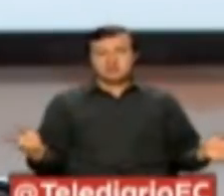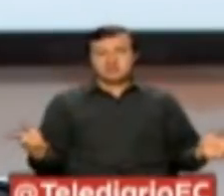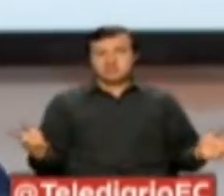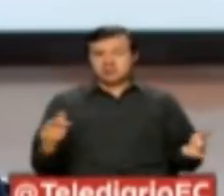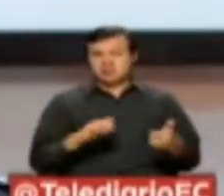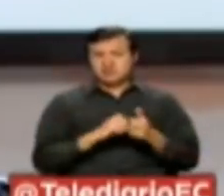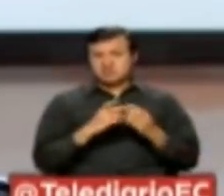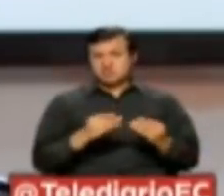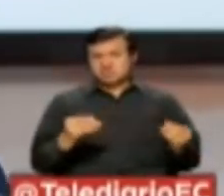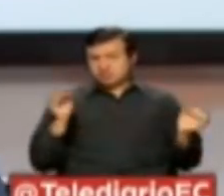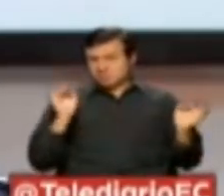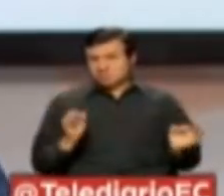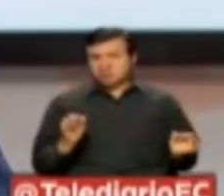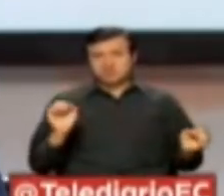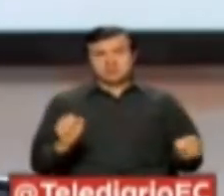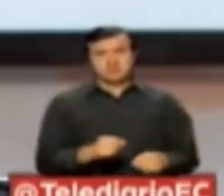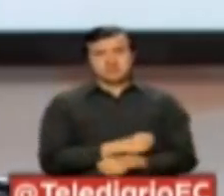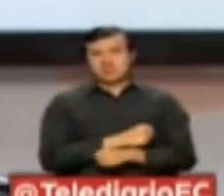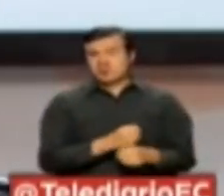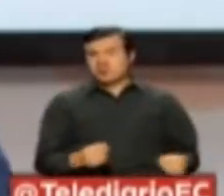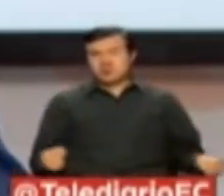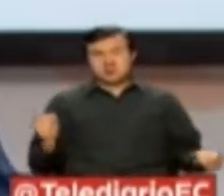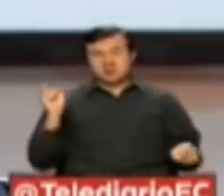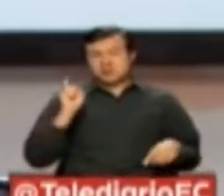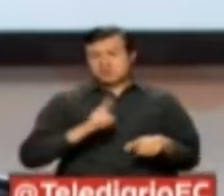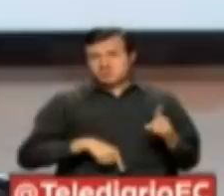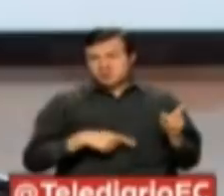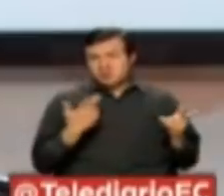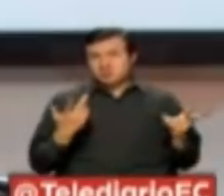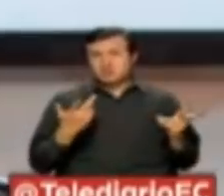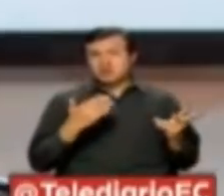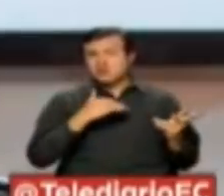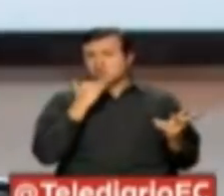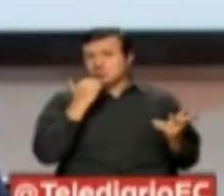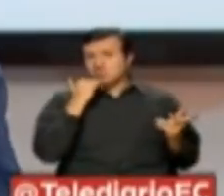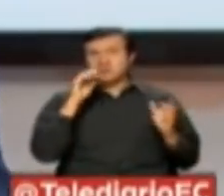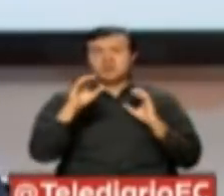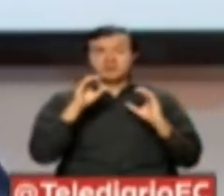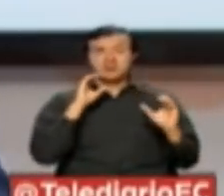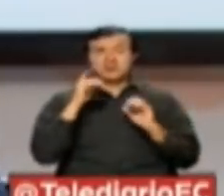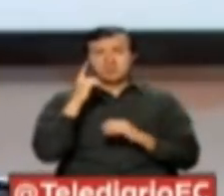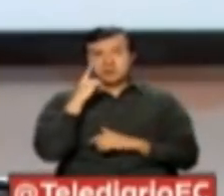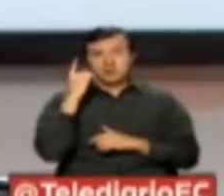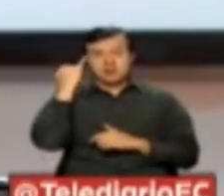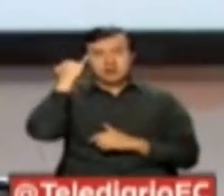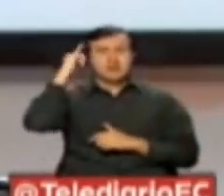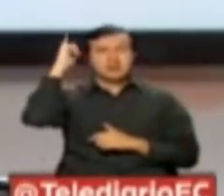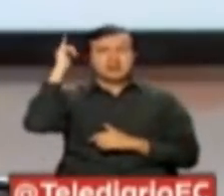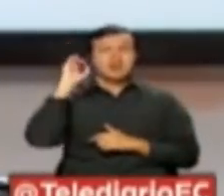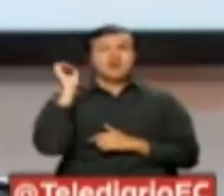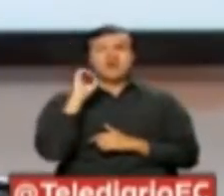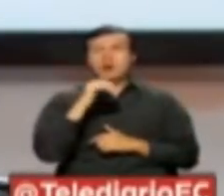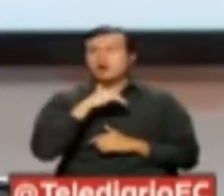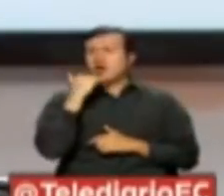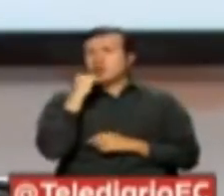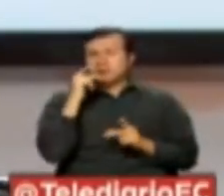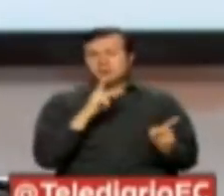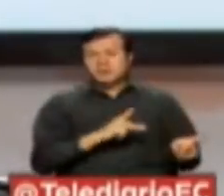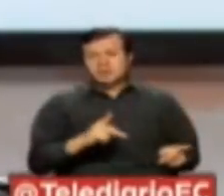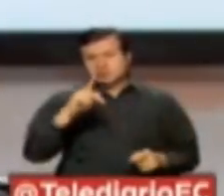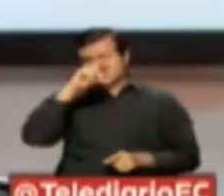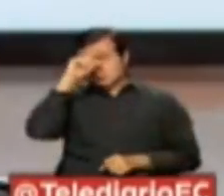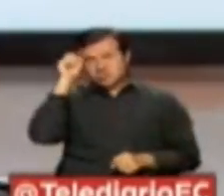permite presentarnos siquiera peor tratar de comunicar una idea o un plan de